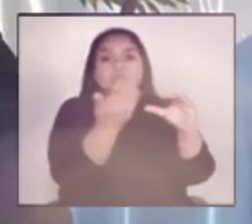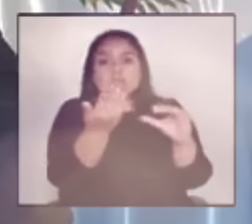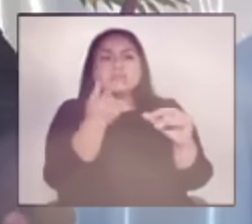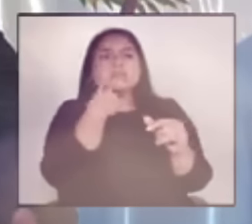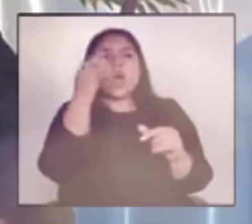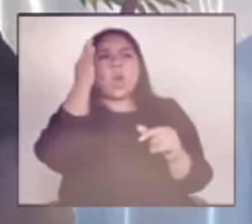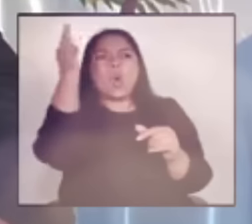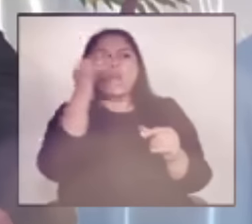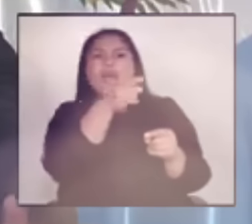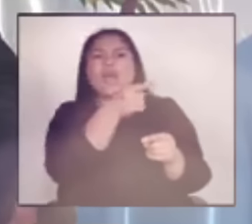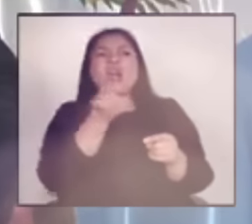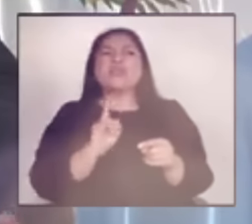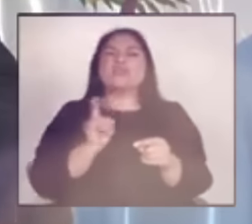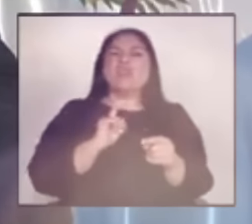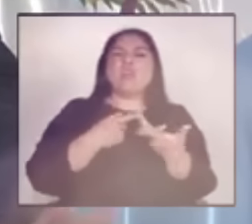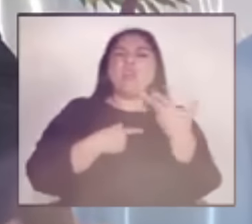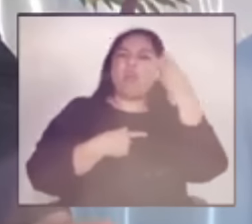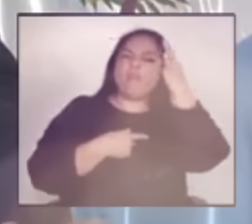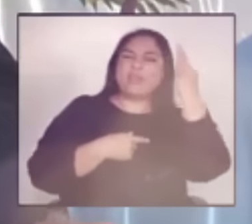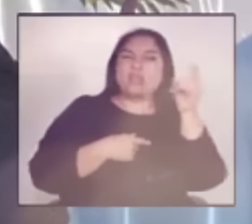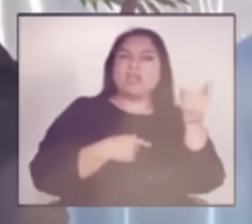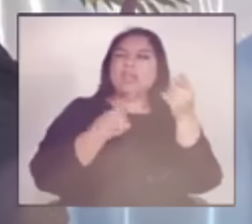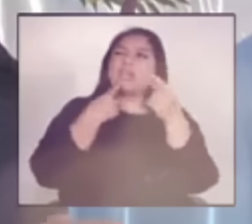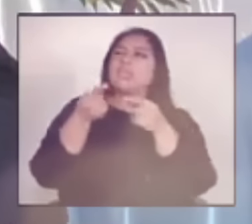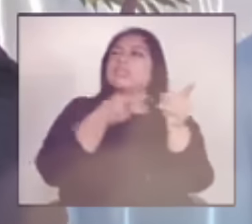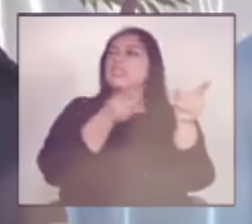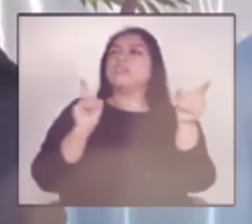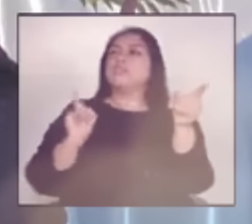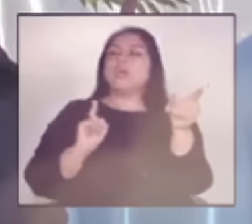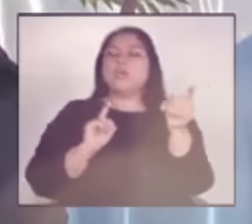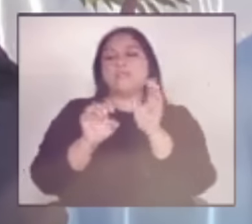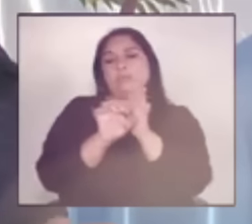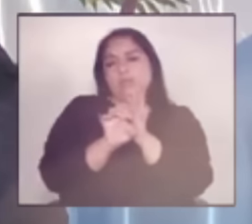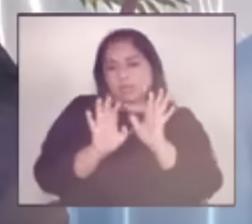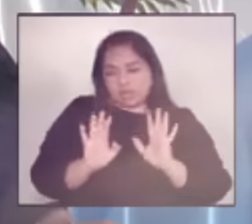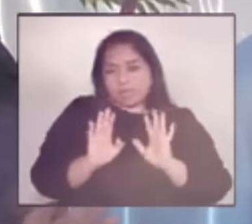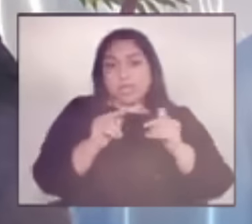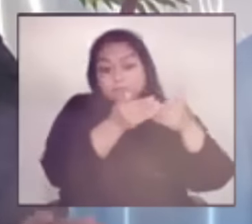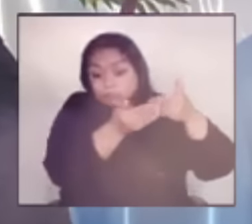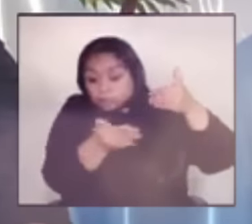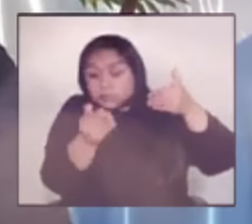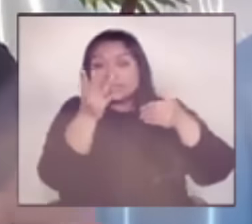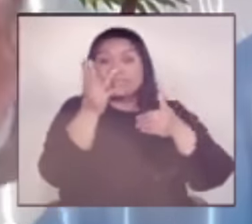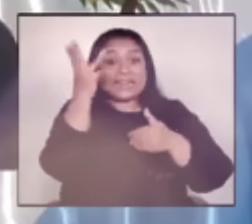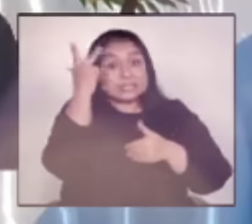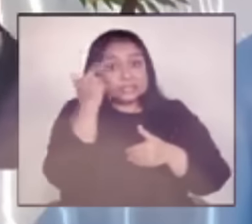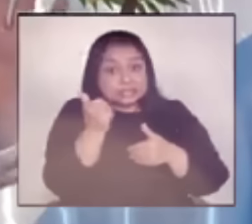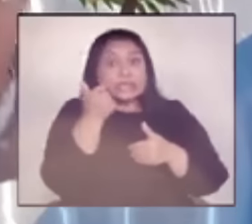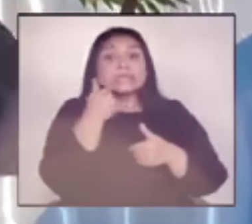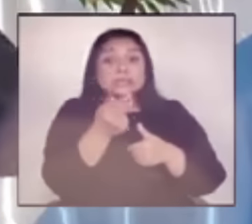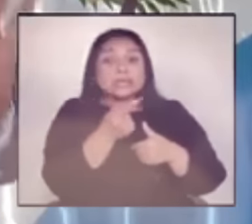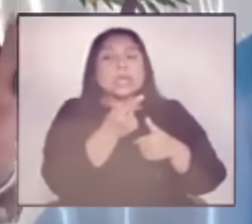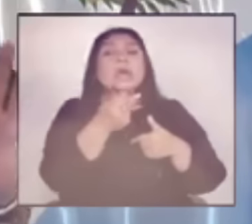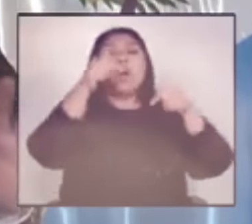u observaciones o comentarios a estas candidaturas en el plazo de los 3 días siguientes a la